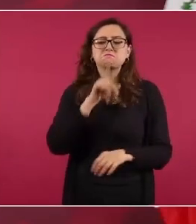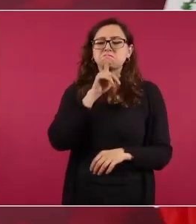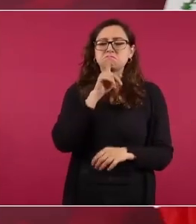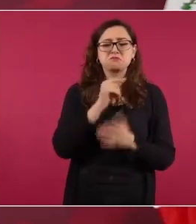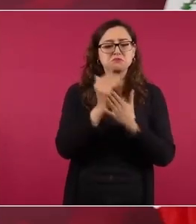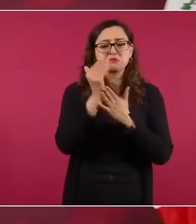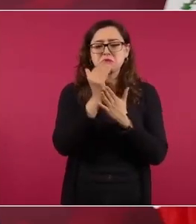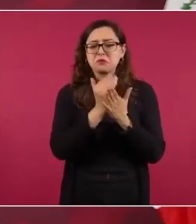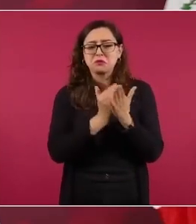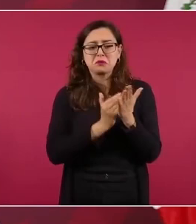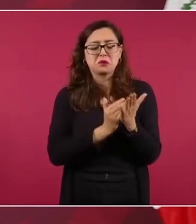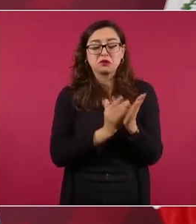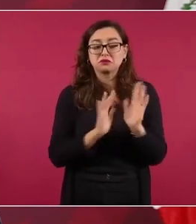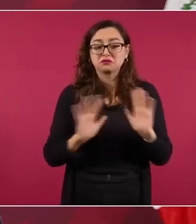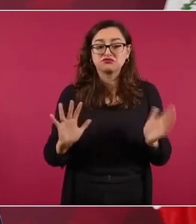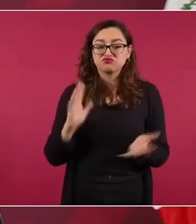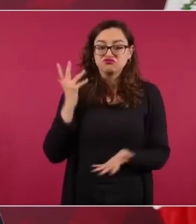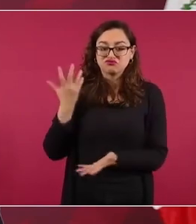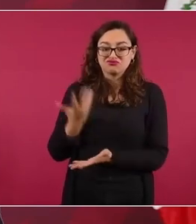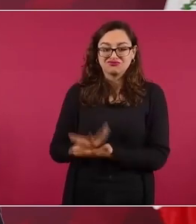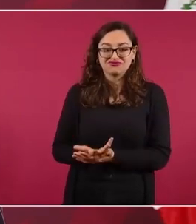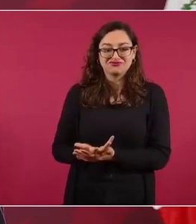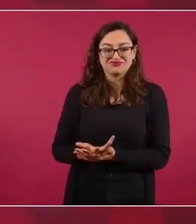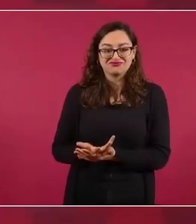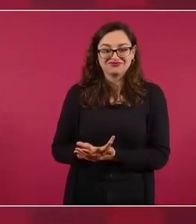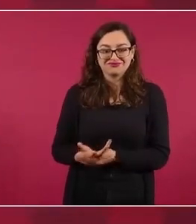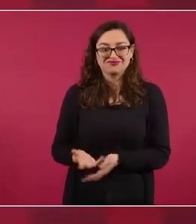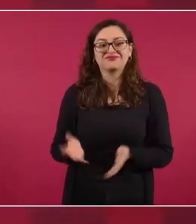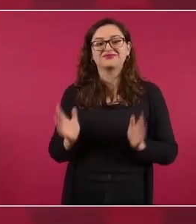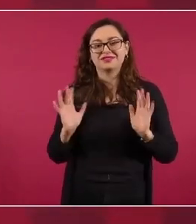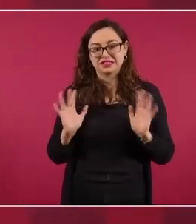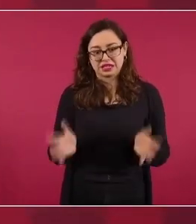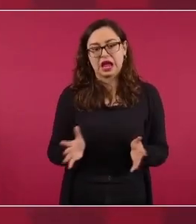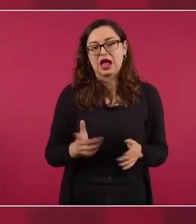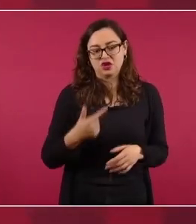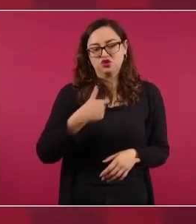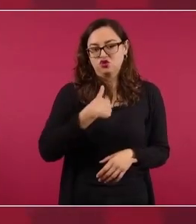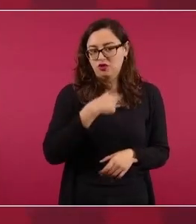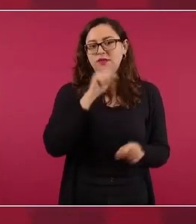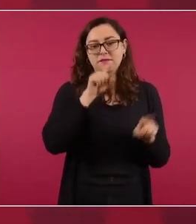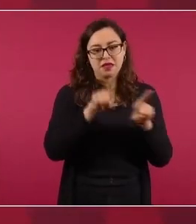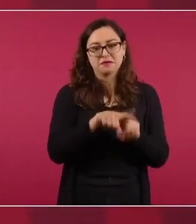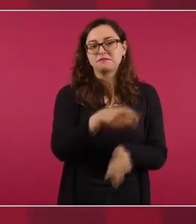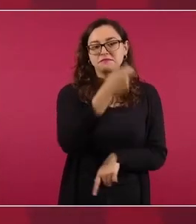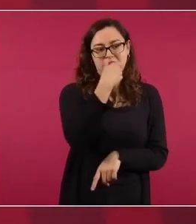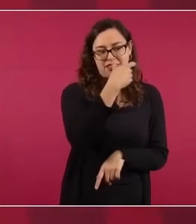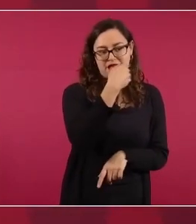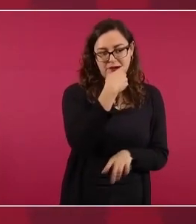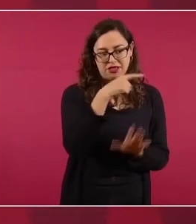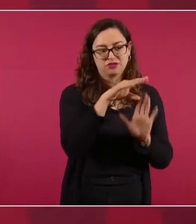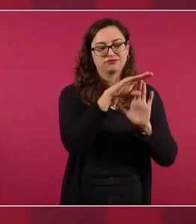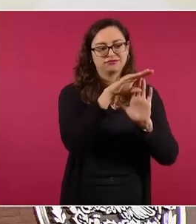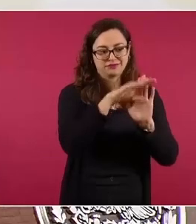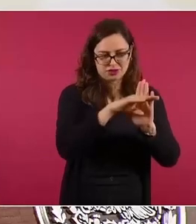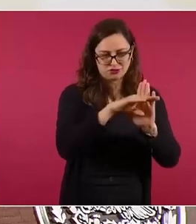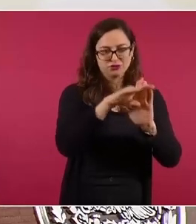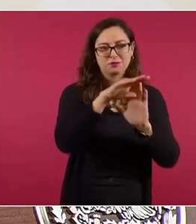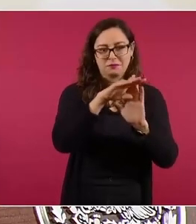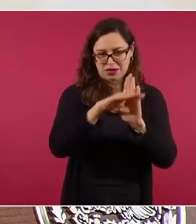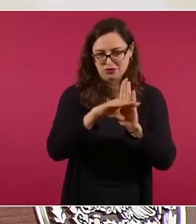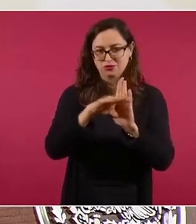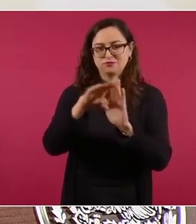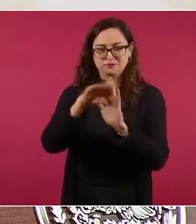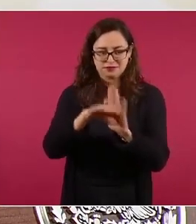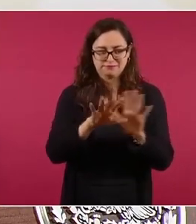Entonces voy a bajarle a las pastillas